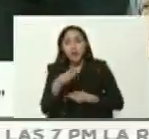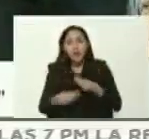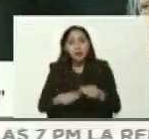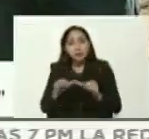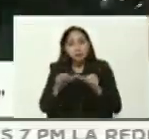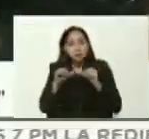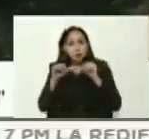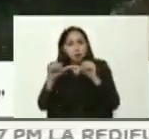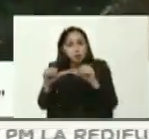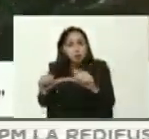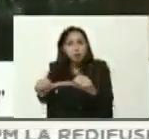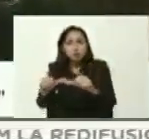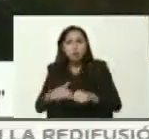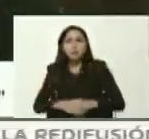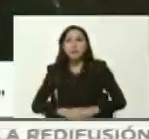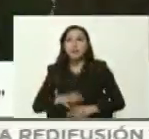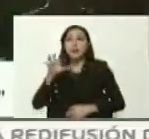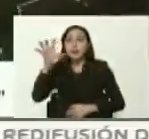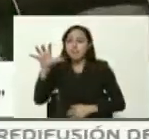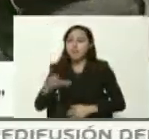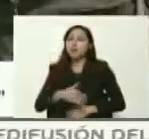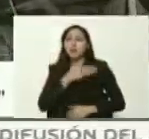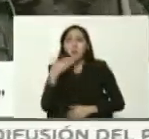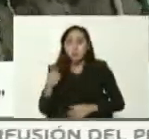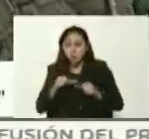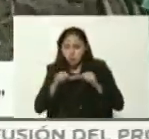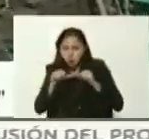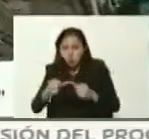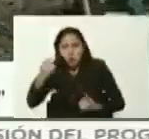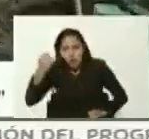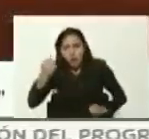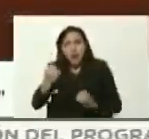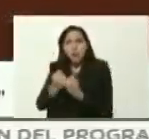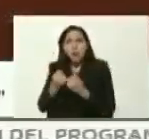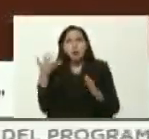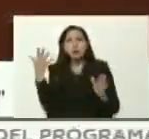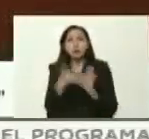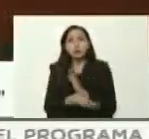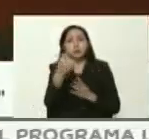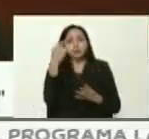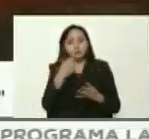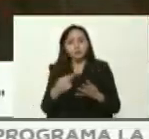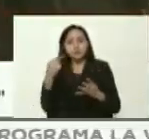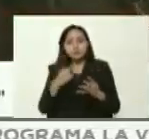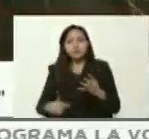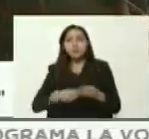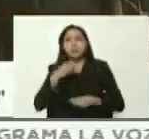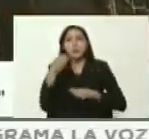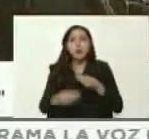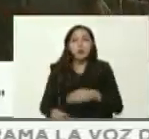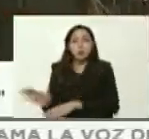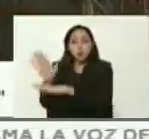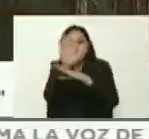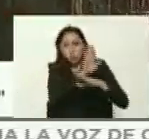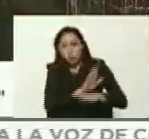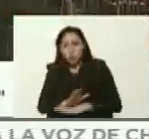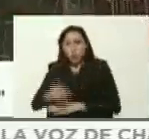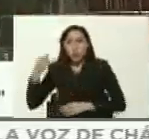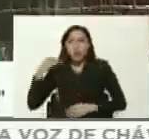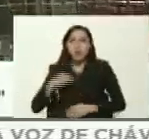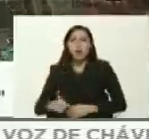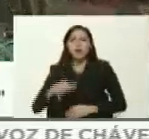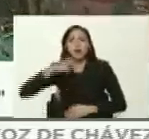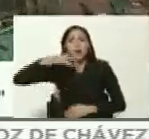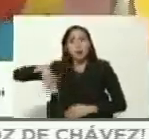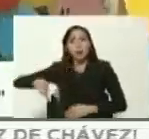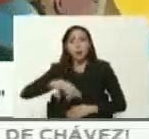y mantener el país tal y cual como está, apoyando a través de todas las protecciones que existen para nuestro pueblo